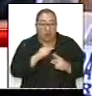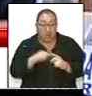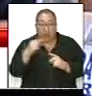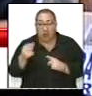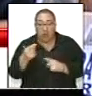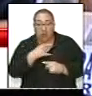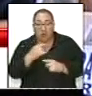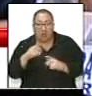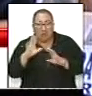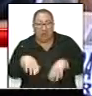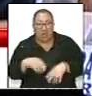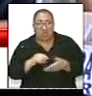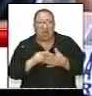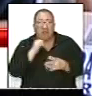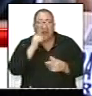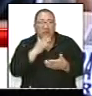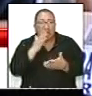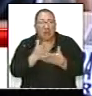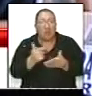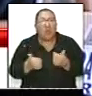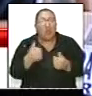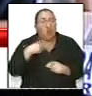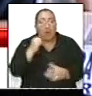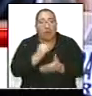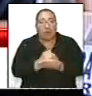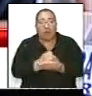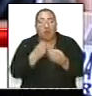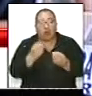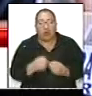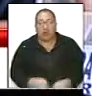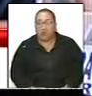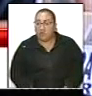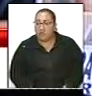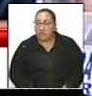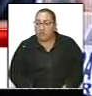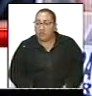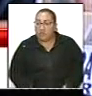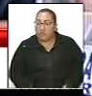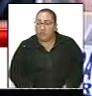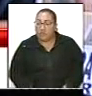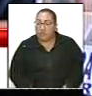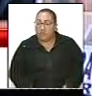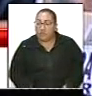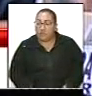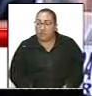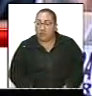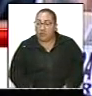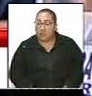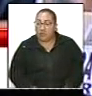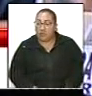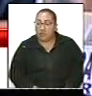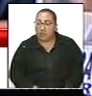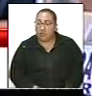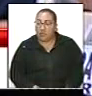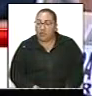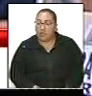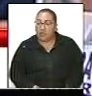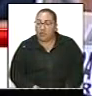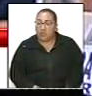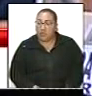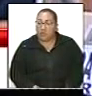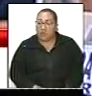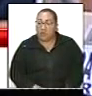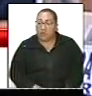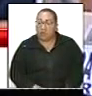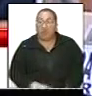quiere decir que ahí está la falencia, para poder indudablemente corregirla, ¿no?, o poder mejorarla en